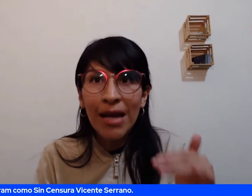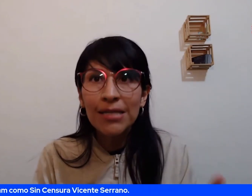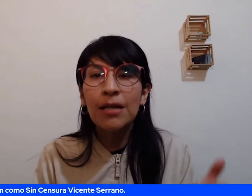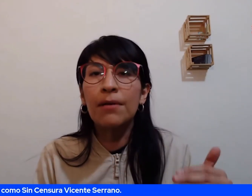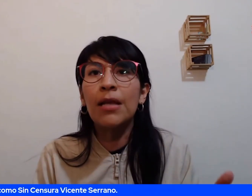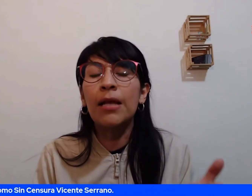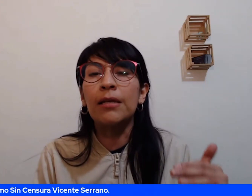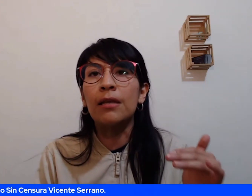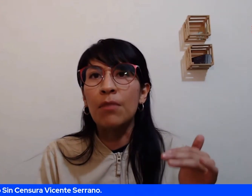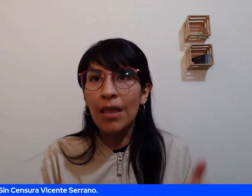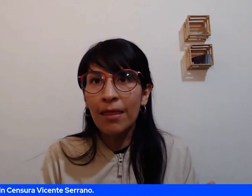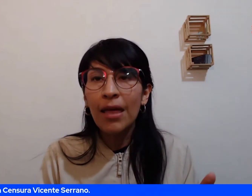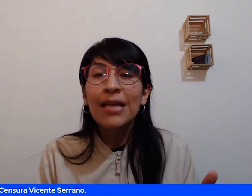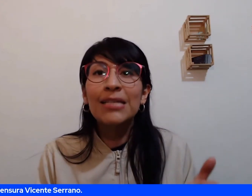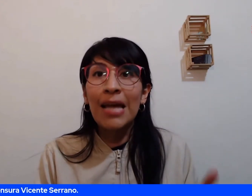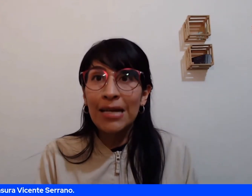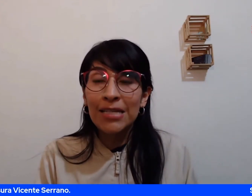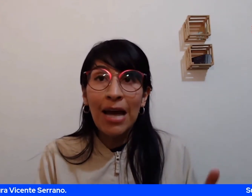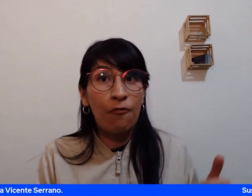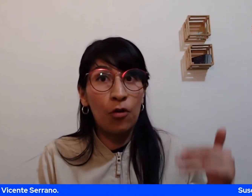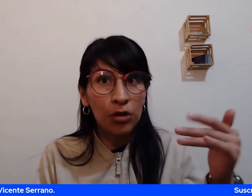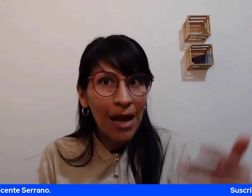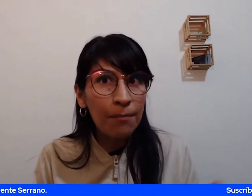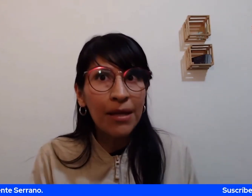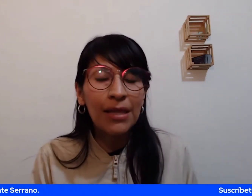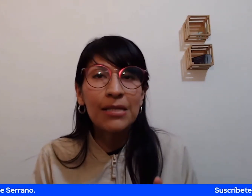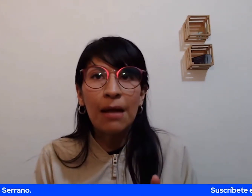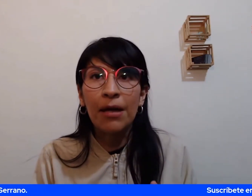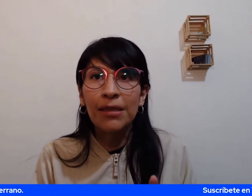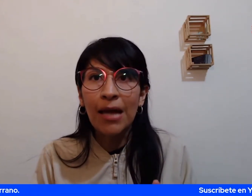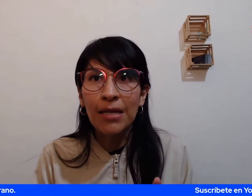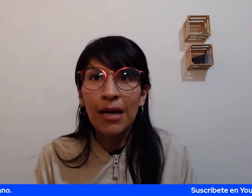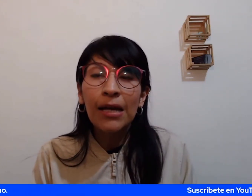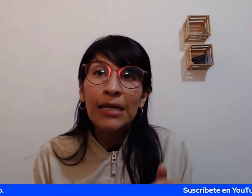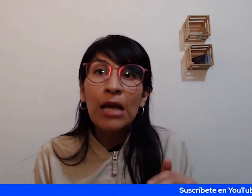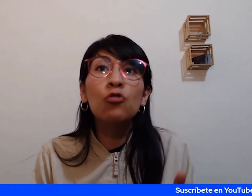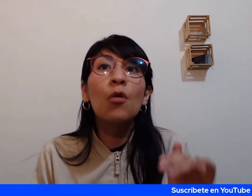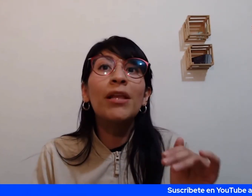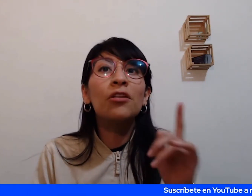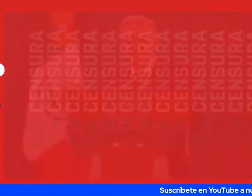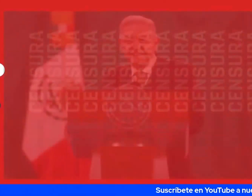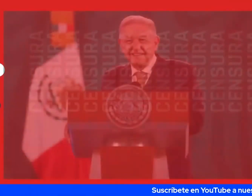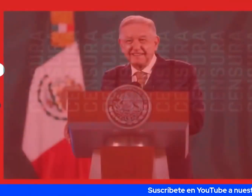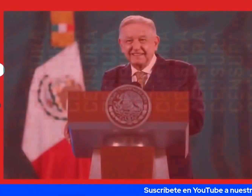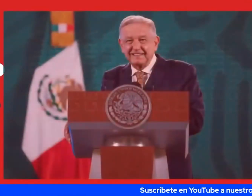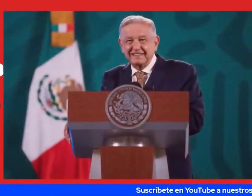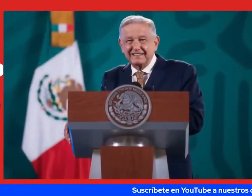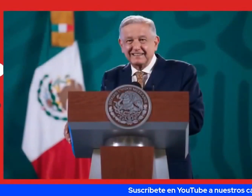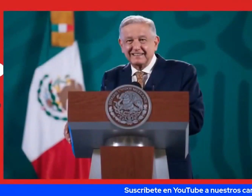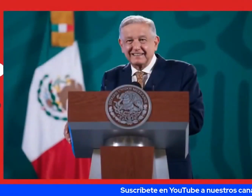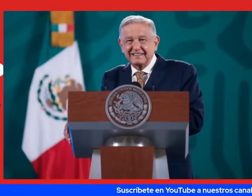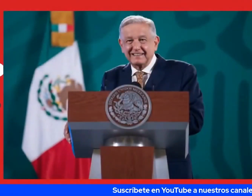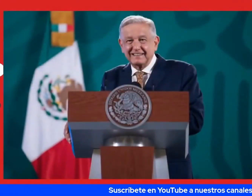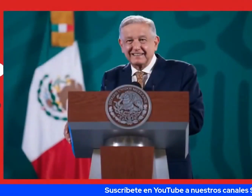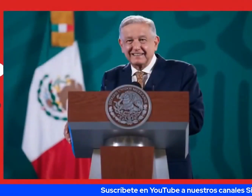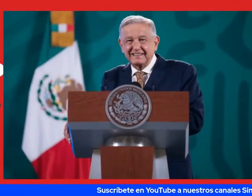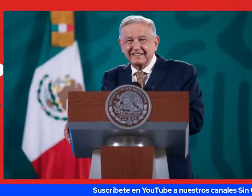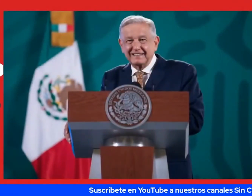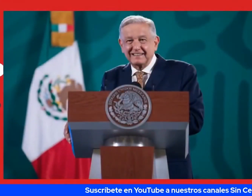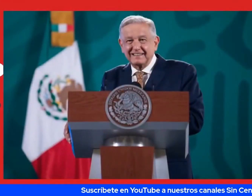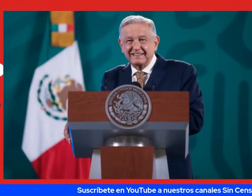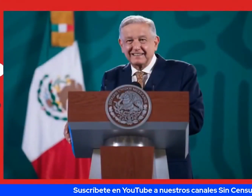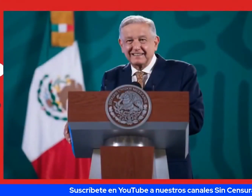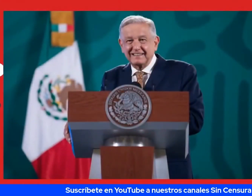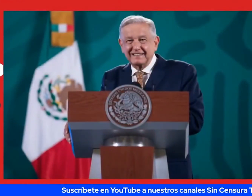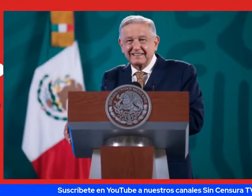presidente con ese nivel de legitimidad se echa frontalmente esta batalla, y en un momento en donde además estamos rumbo a la revocación de